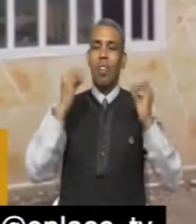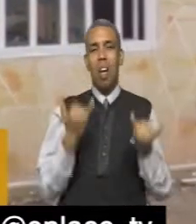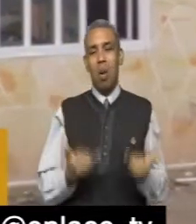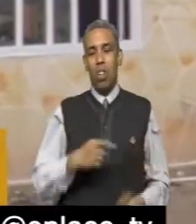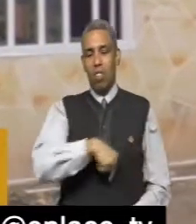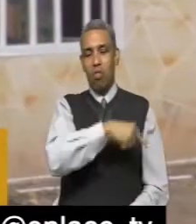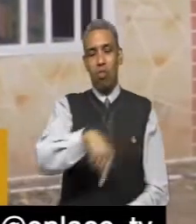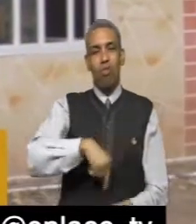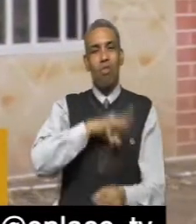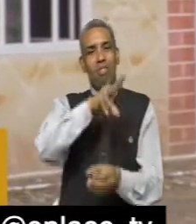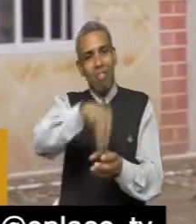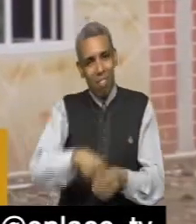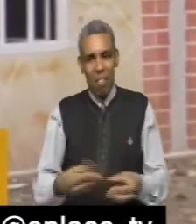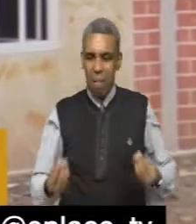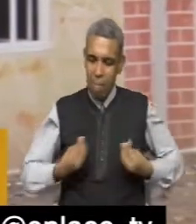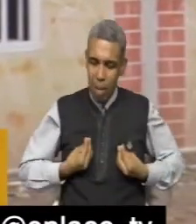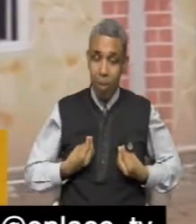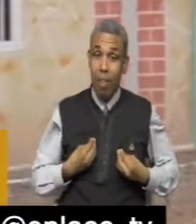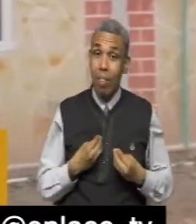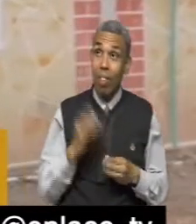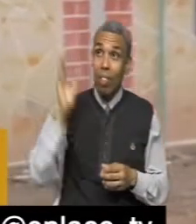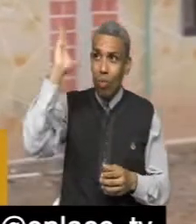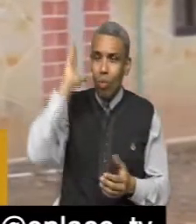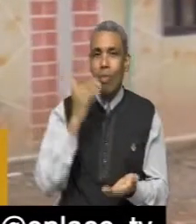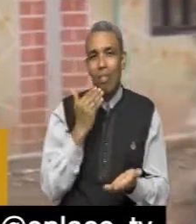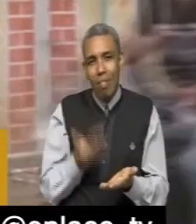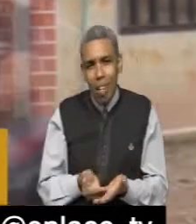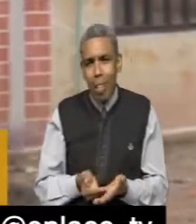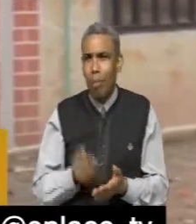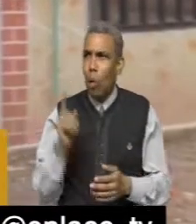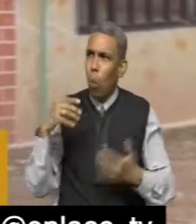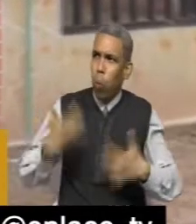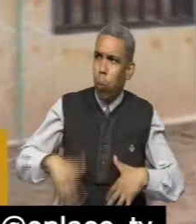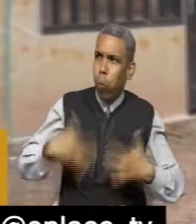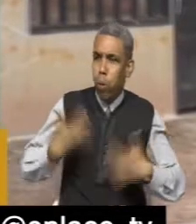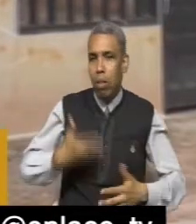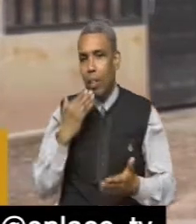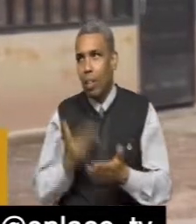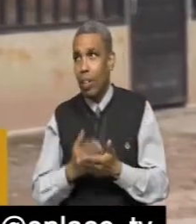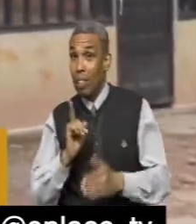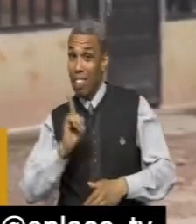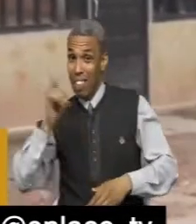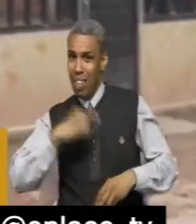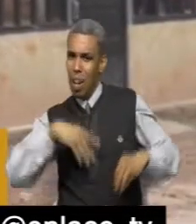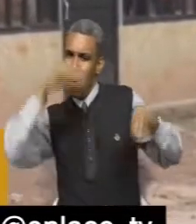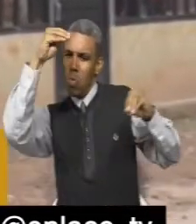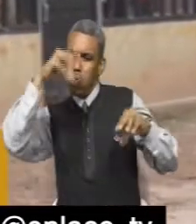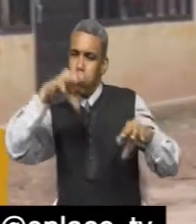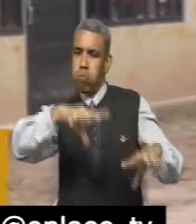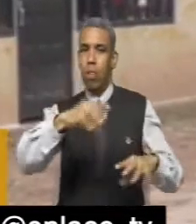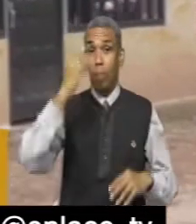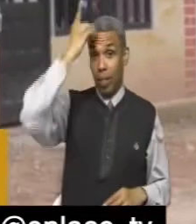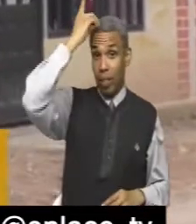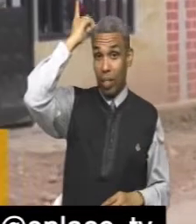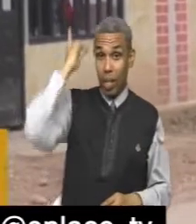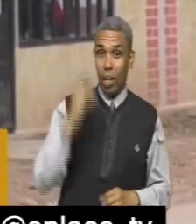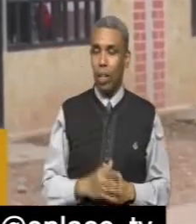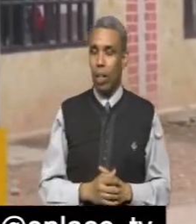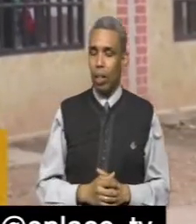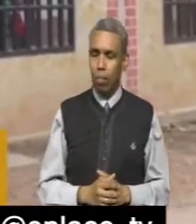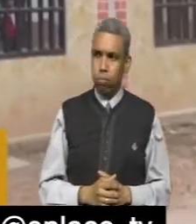gracias a Dios, primeramente porque Dios fue muy grande con nosotros, que le dio esa sabiduría al alcalde